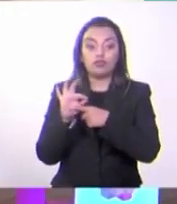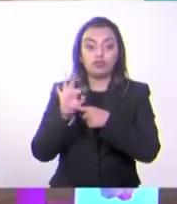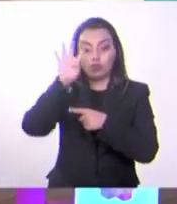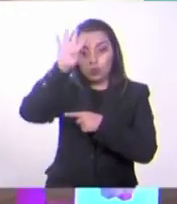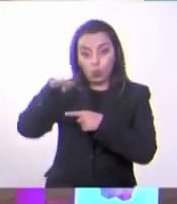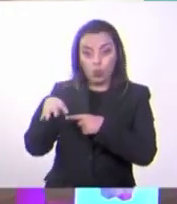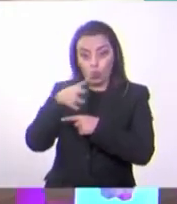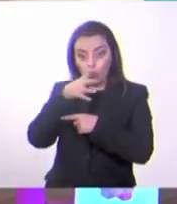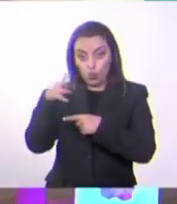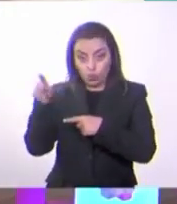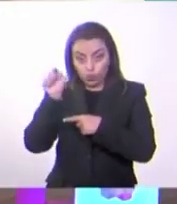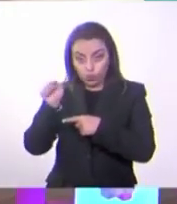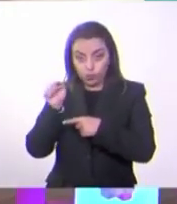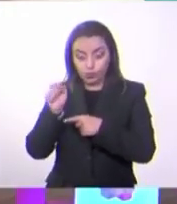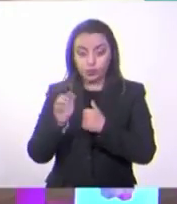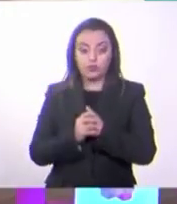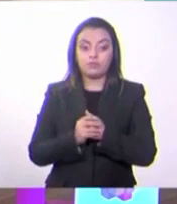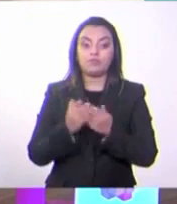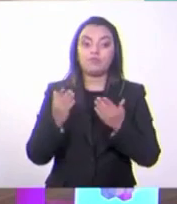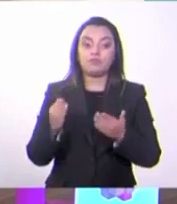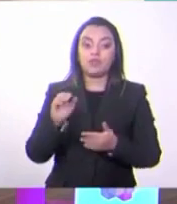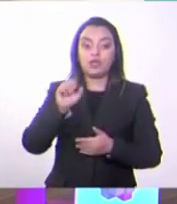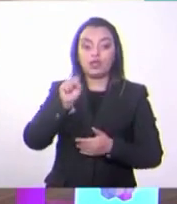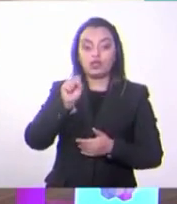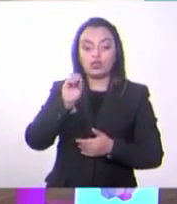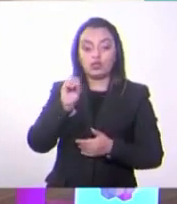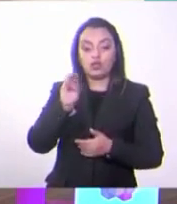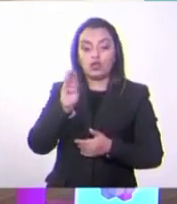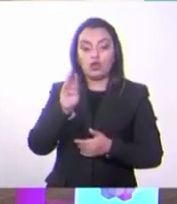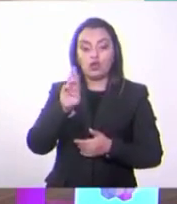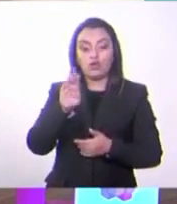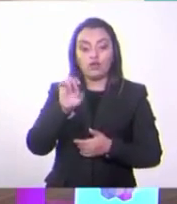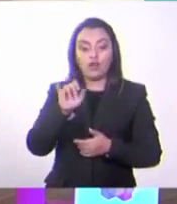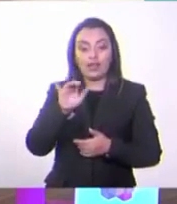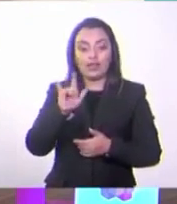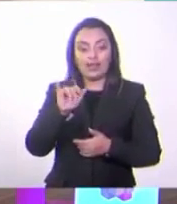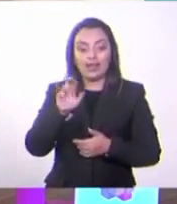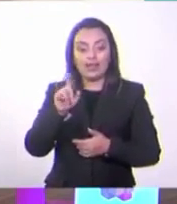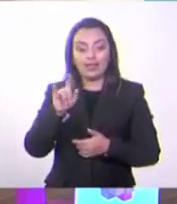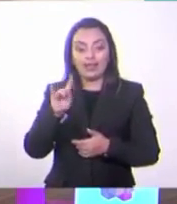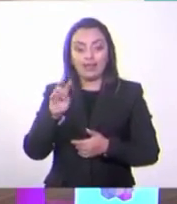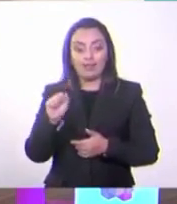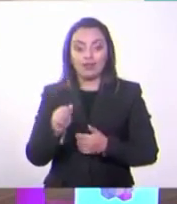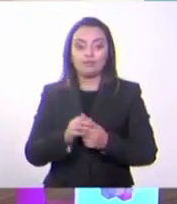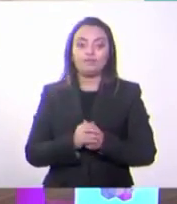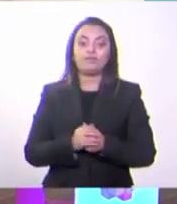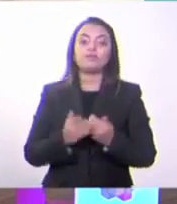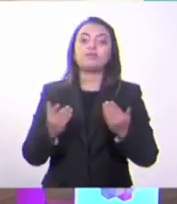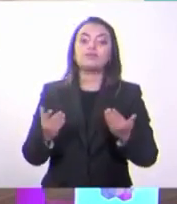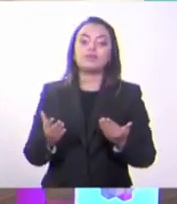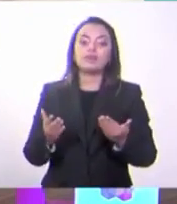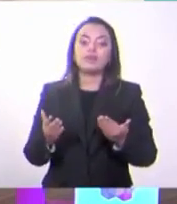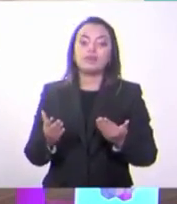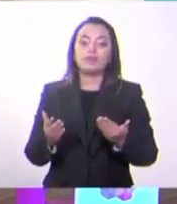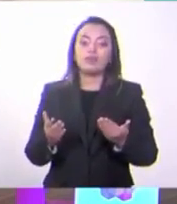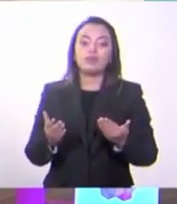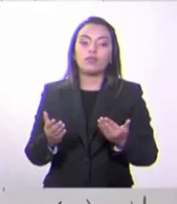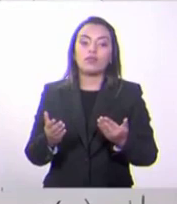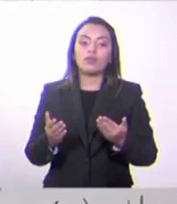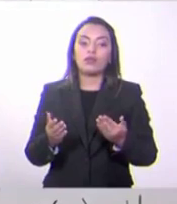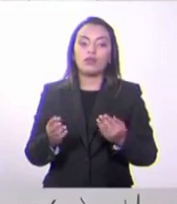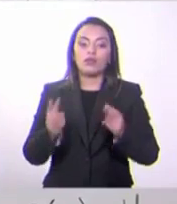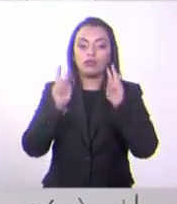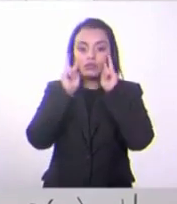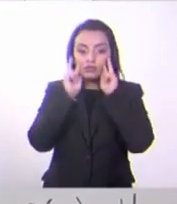llama sobreyectivo y tiene que ver con este conjunto que escribimos aquí. Muy bien. Dijimos, las imágenes Sí, caen